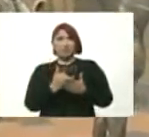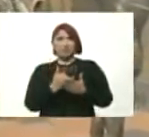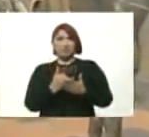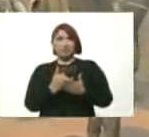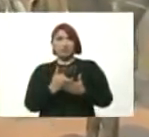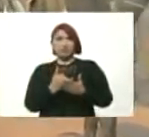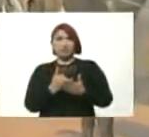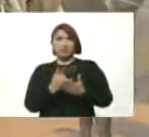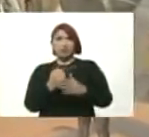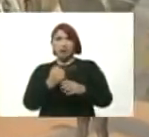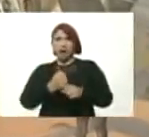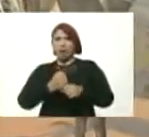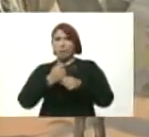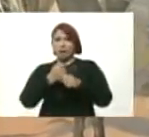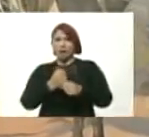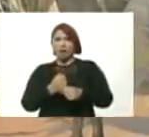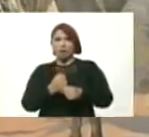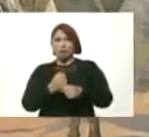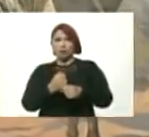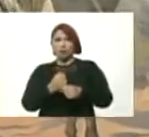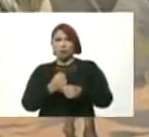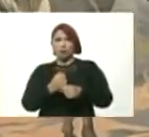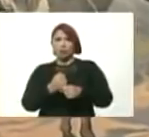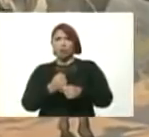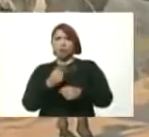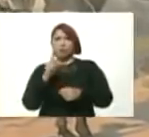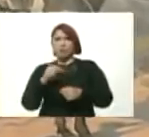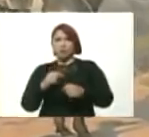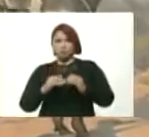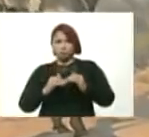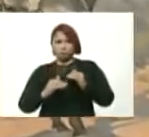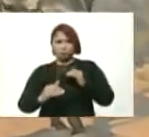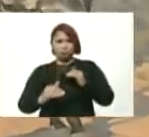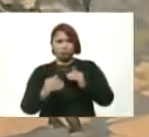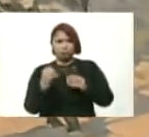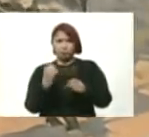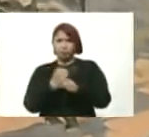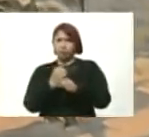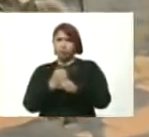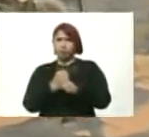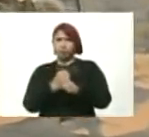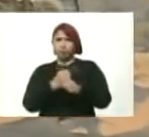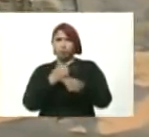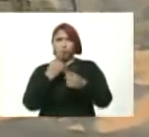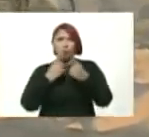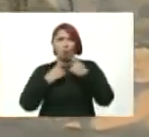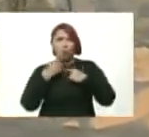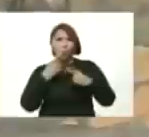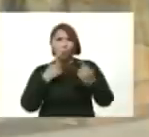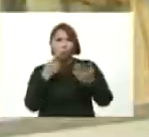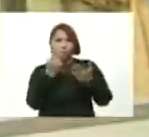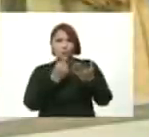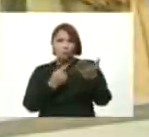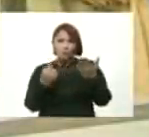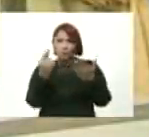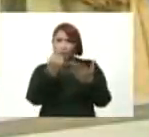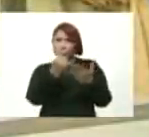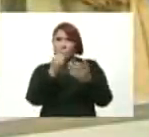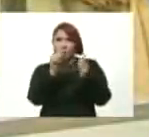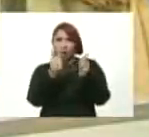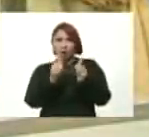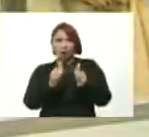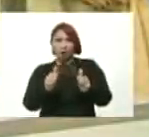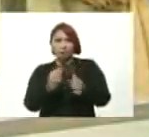caballos y la sombra también trabajada el claroscuro de esta obra de arte